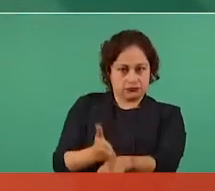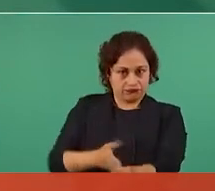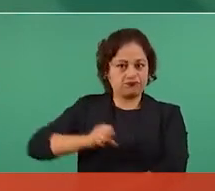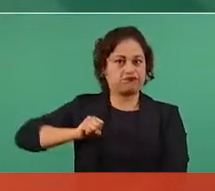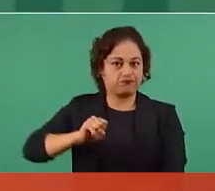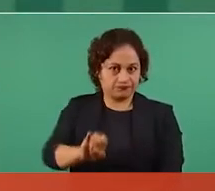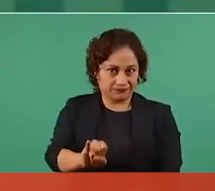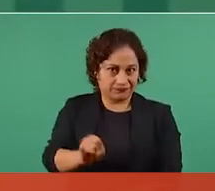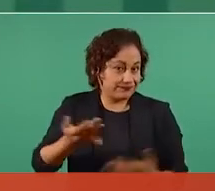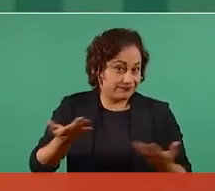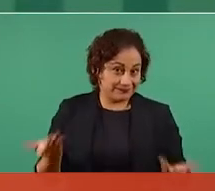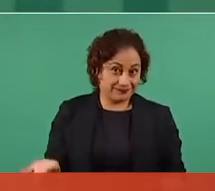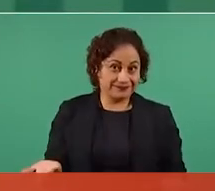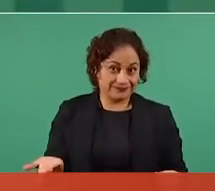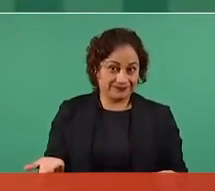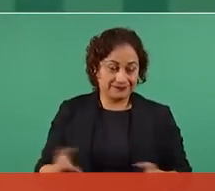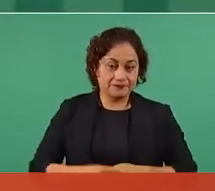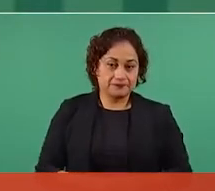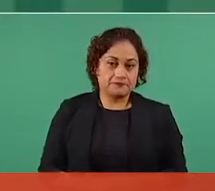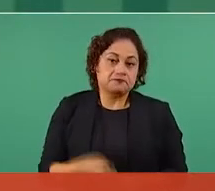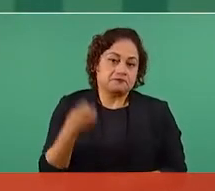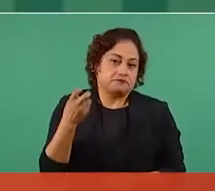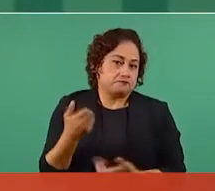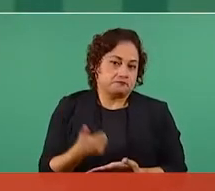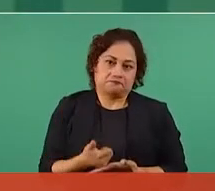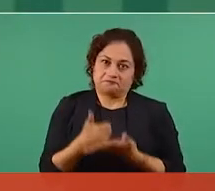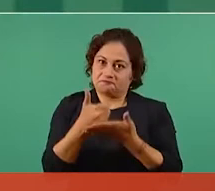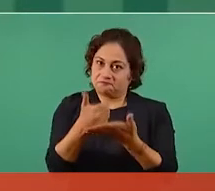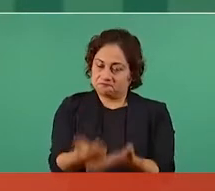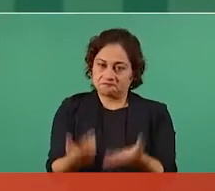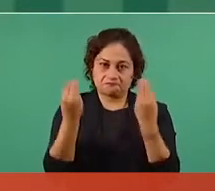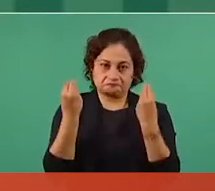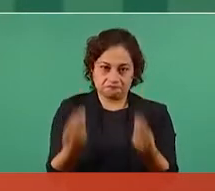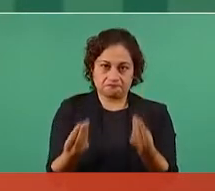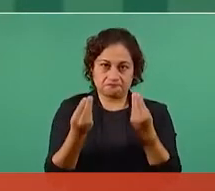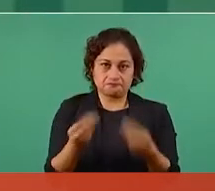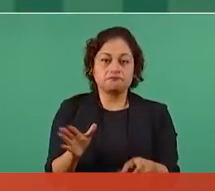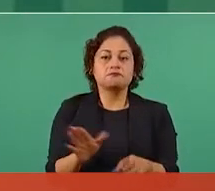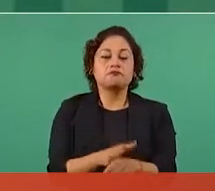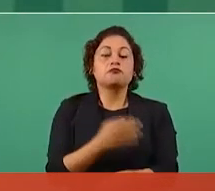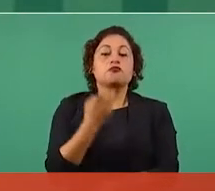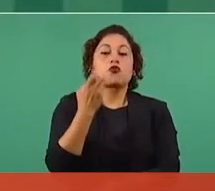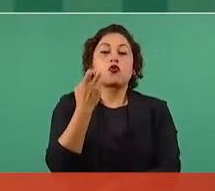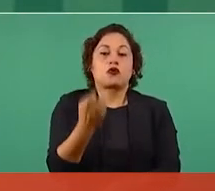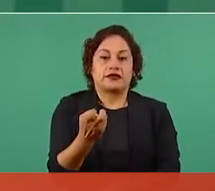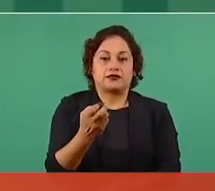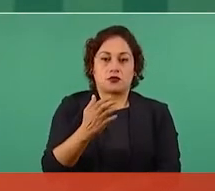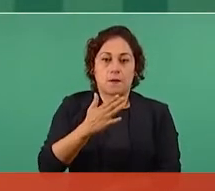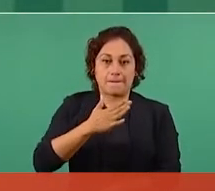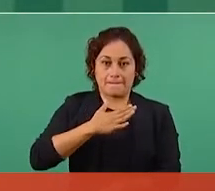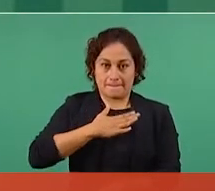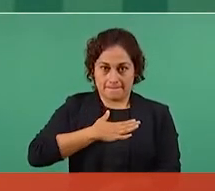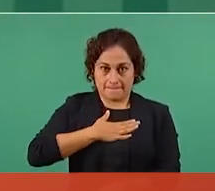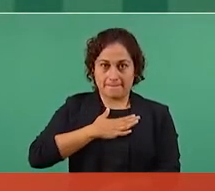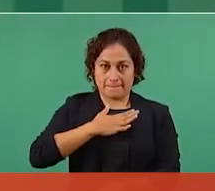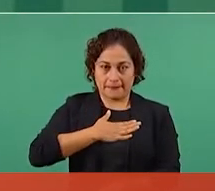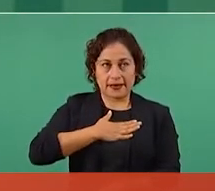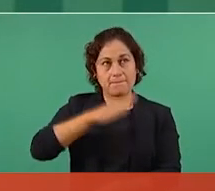Y eso pues ayuda mucho. Por eso mi seguridad de que